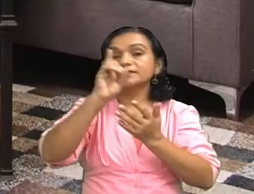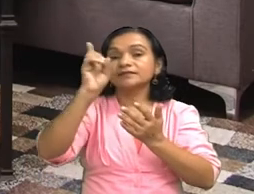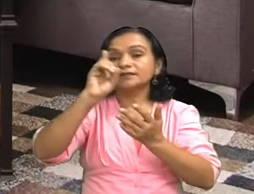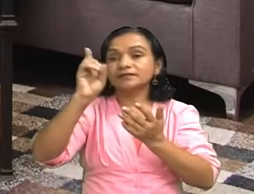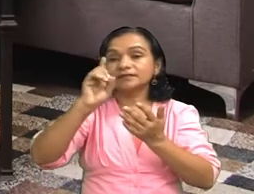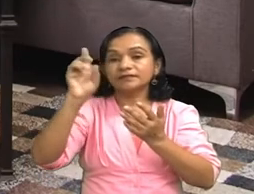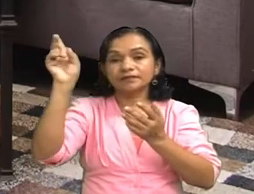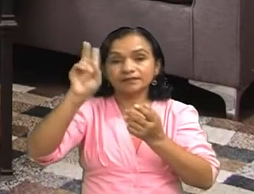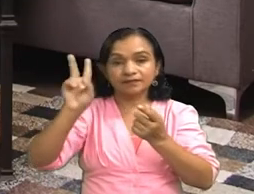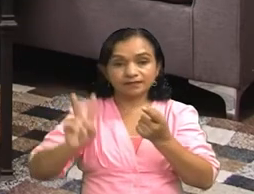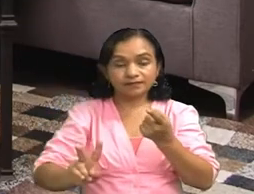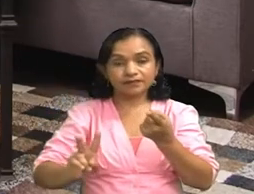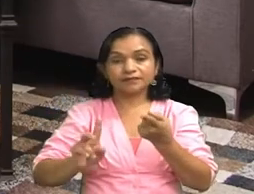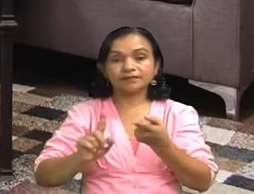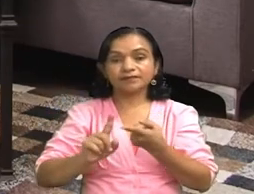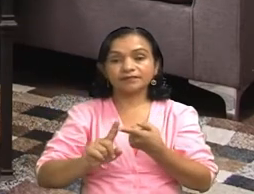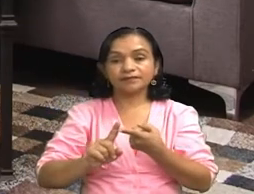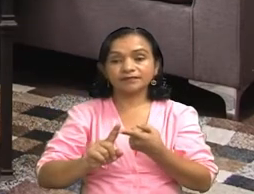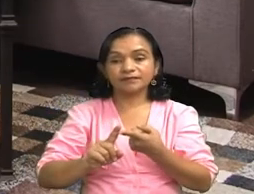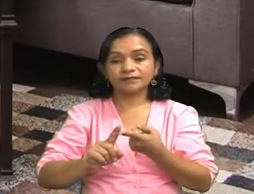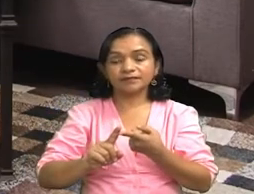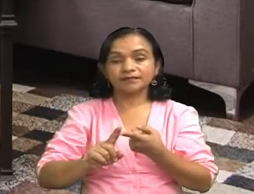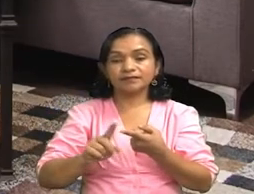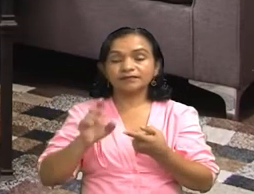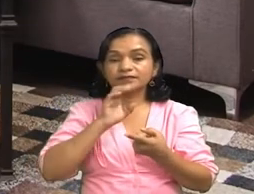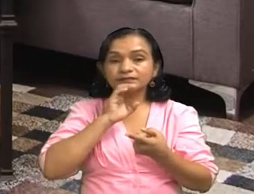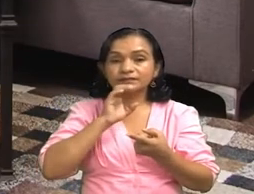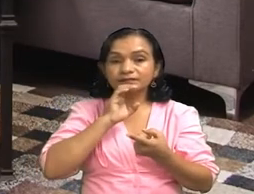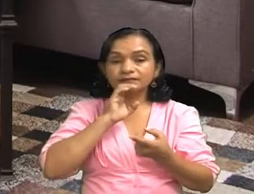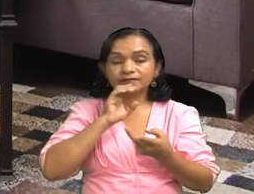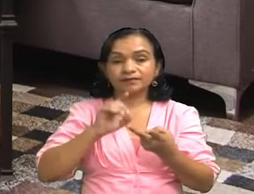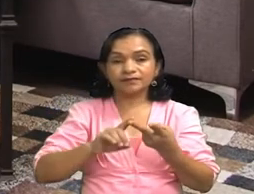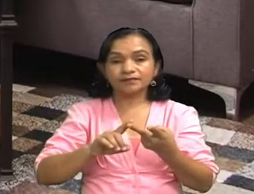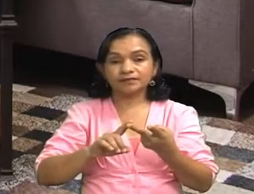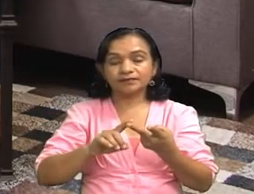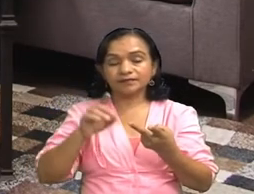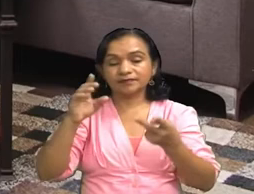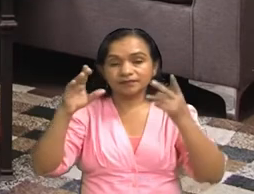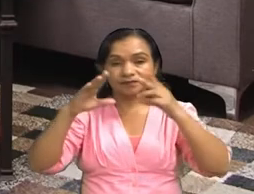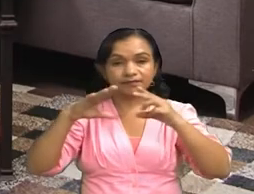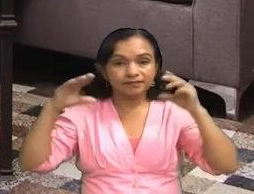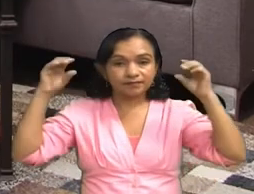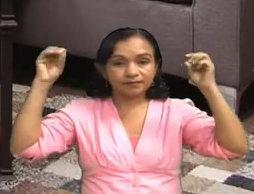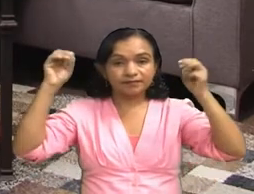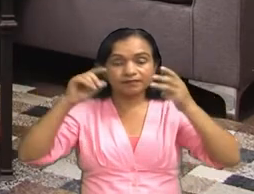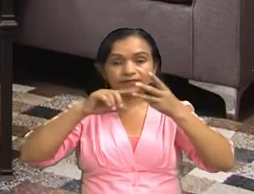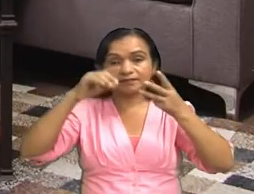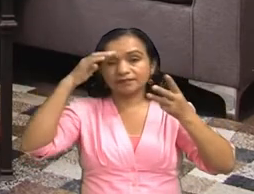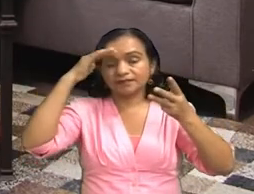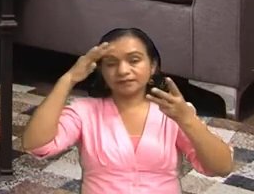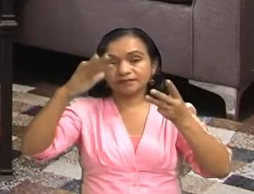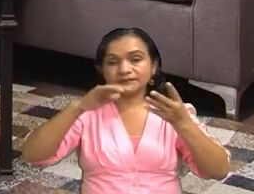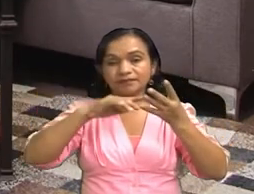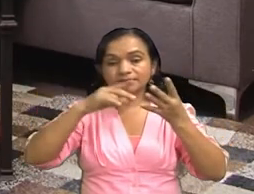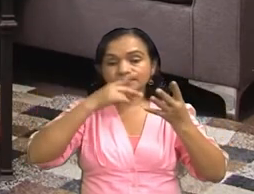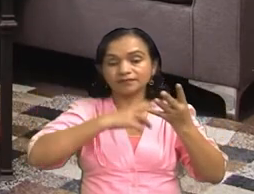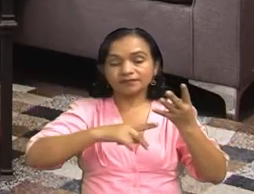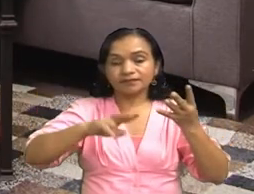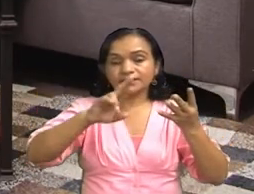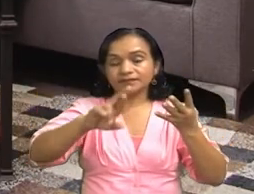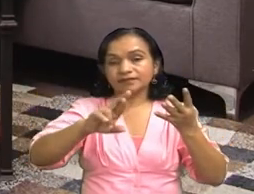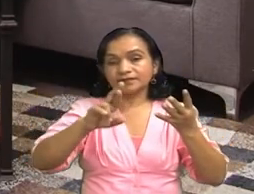A Venezuela. Ok. A Cuba. Japón. México. Puerto